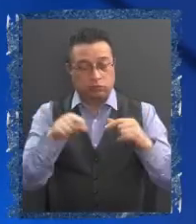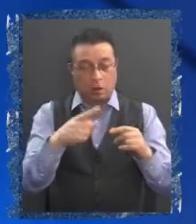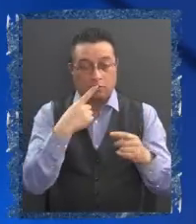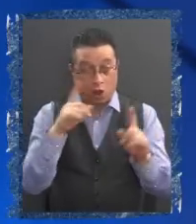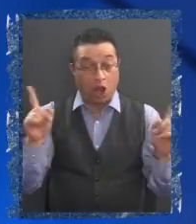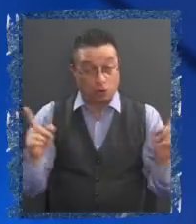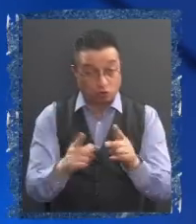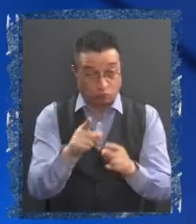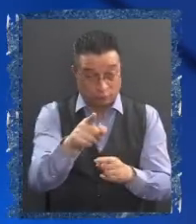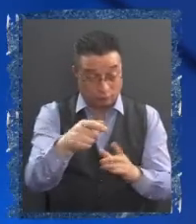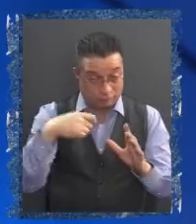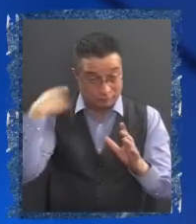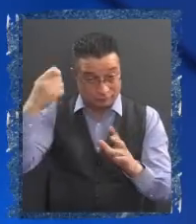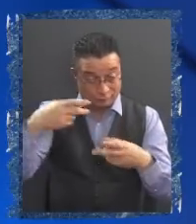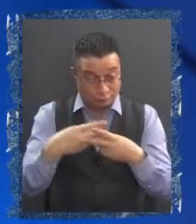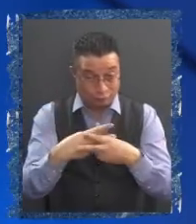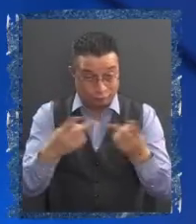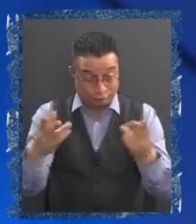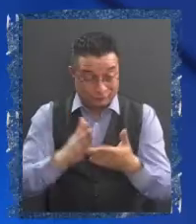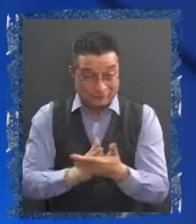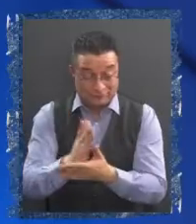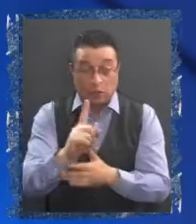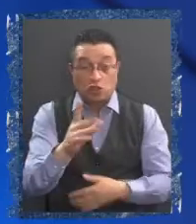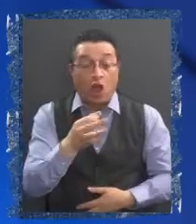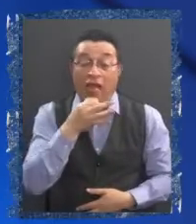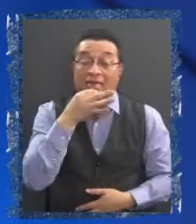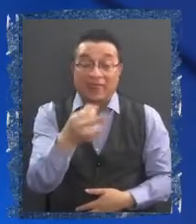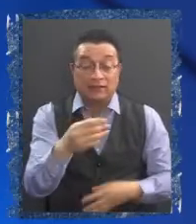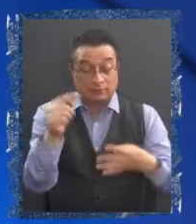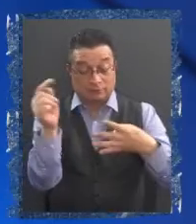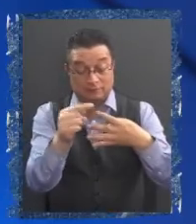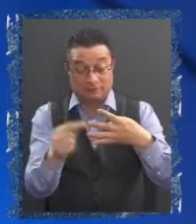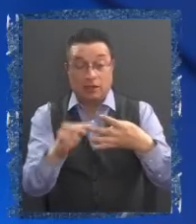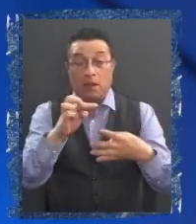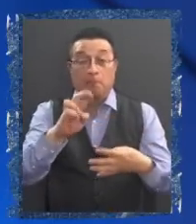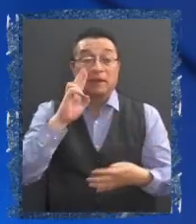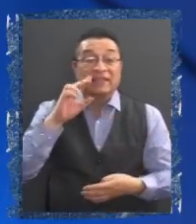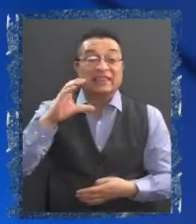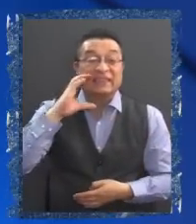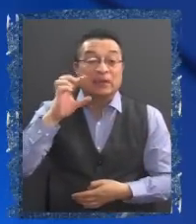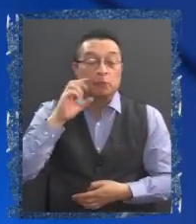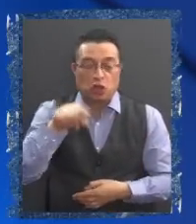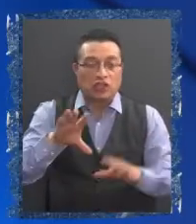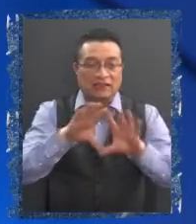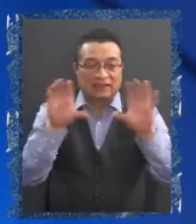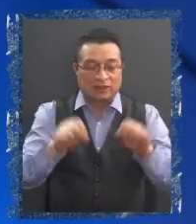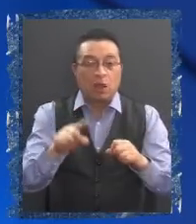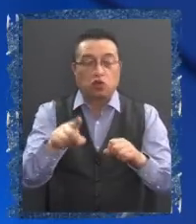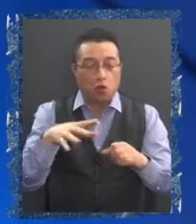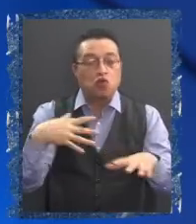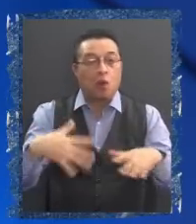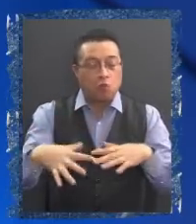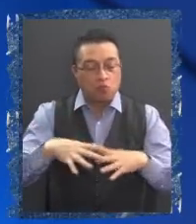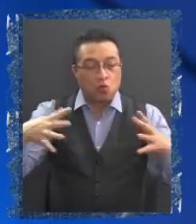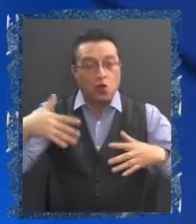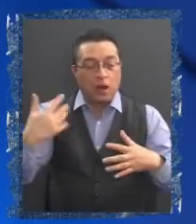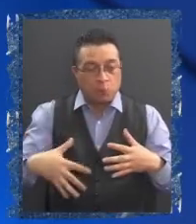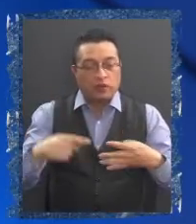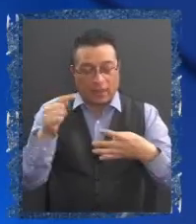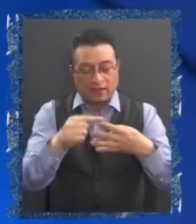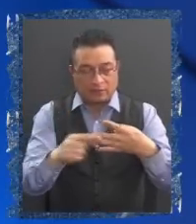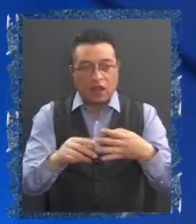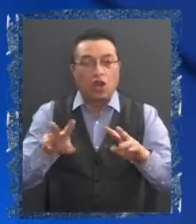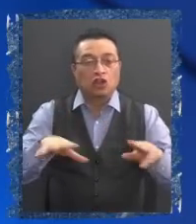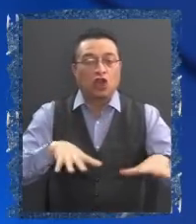ustedes hicieron al partir, no hablaron de los principios del sistema y no hablaron de un elemento muy importante que son los determinantes